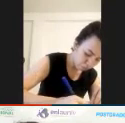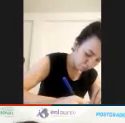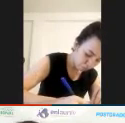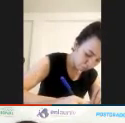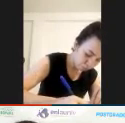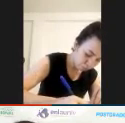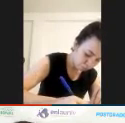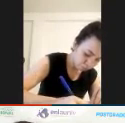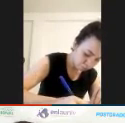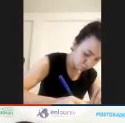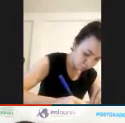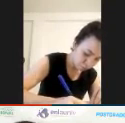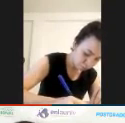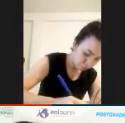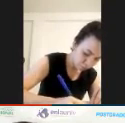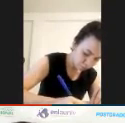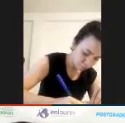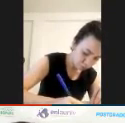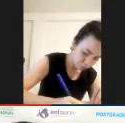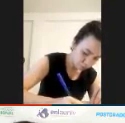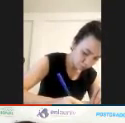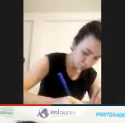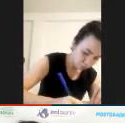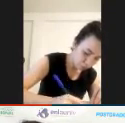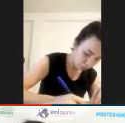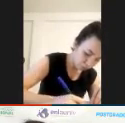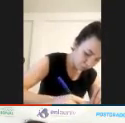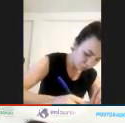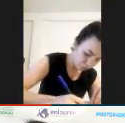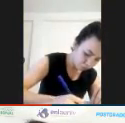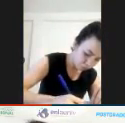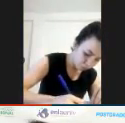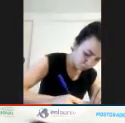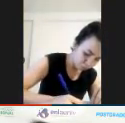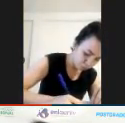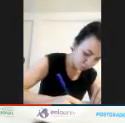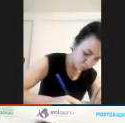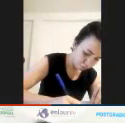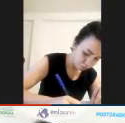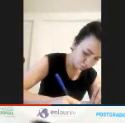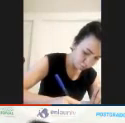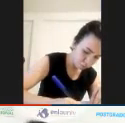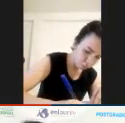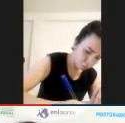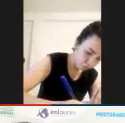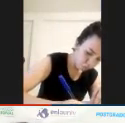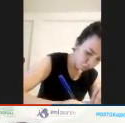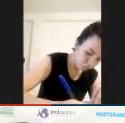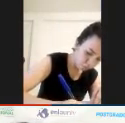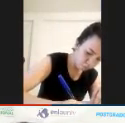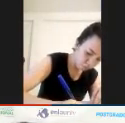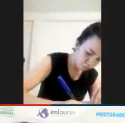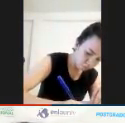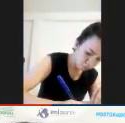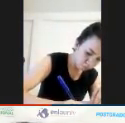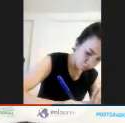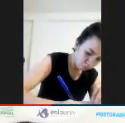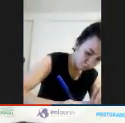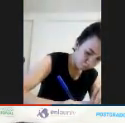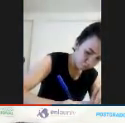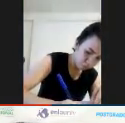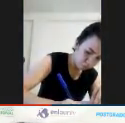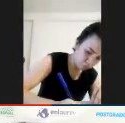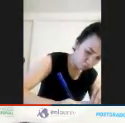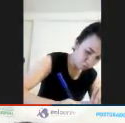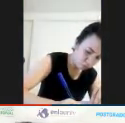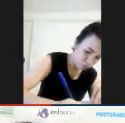tribunales y por supuesto la doctrina, porque la doctrina de alguna u otra manera pues hace un estudio profundo de cada una de las instituciones. Desde